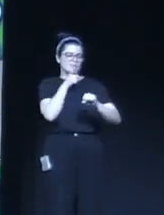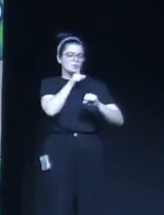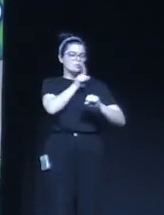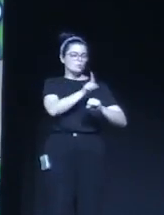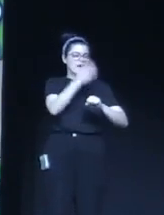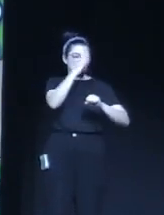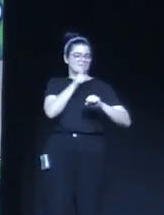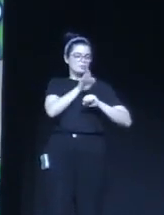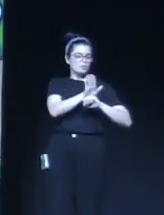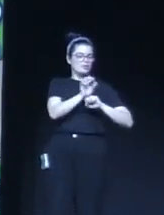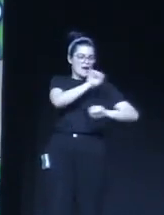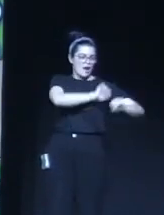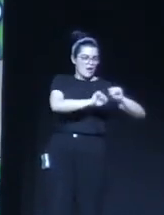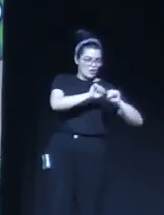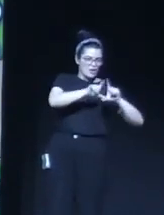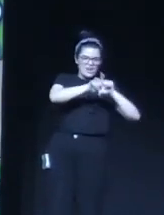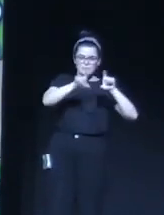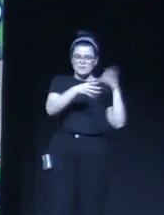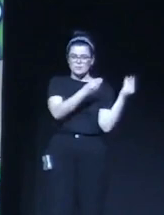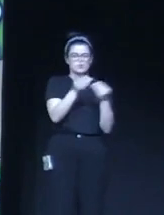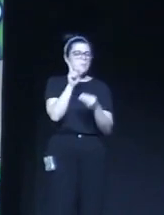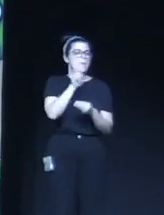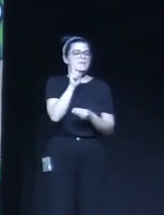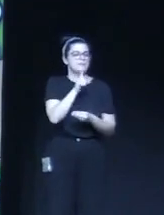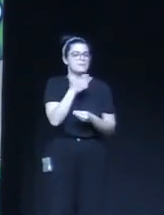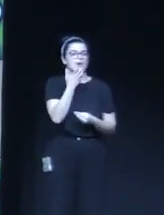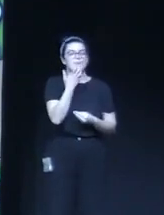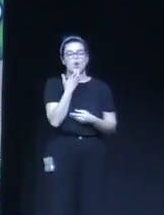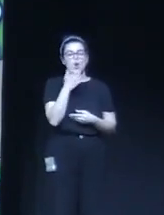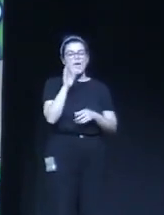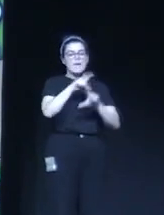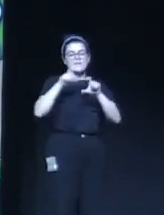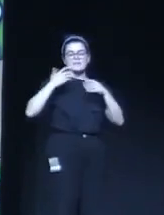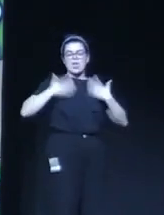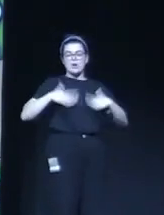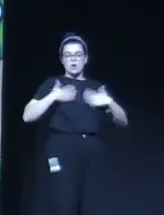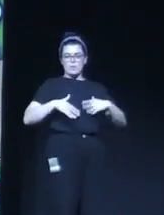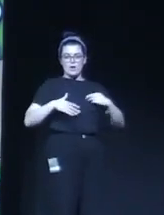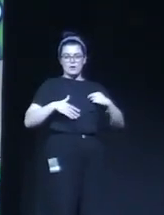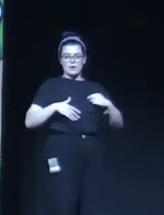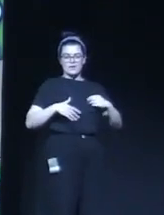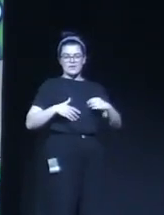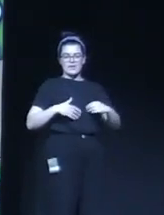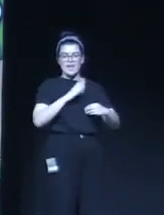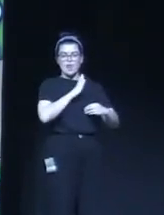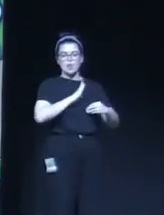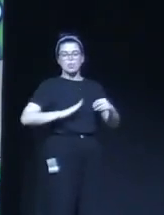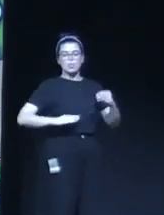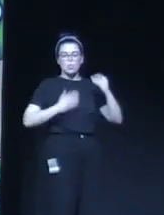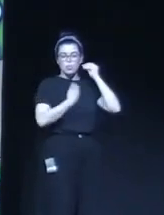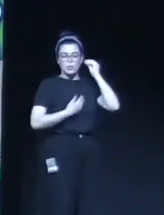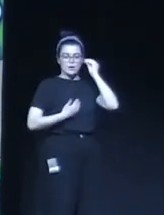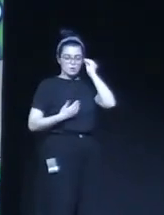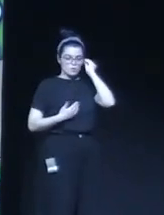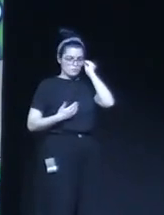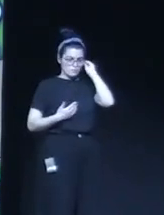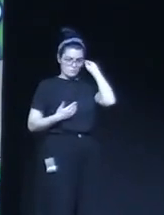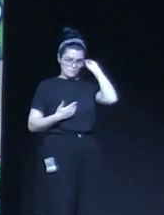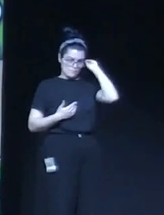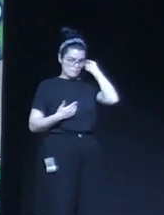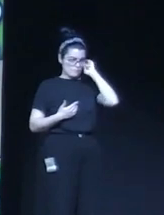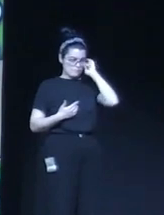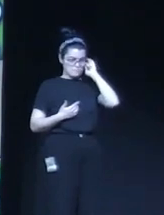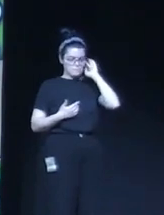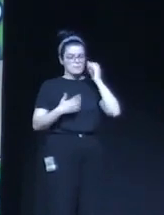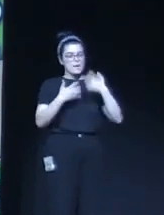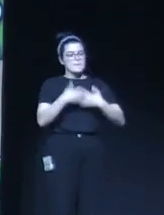Me viene una empresa de ropa cuyo dueño dona máquinas de última tecnología